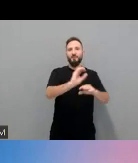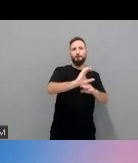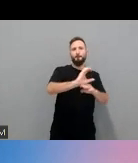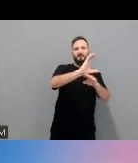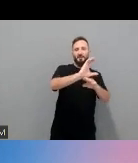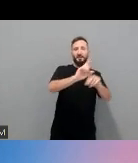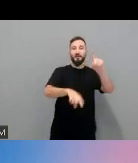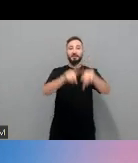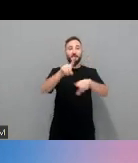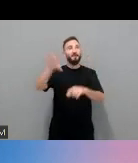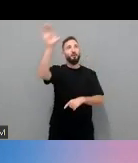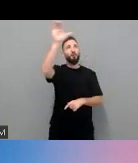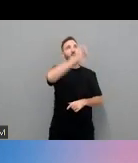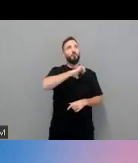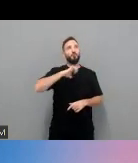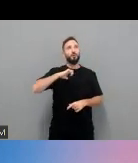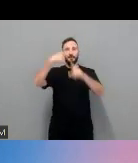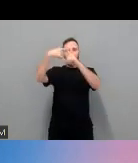comunidades autónomas.